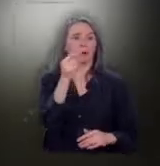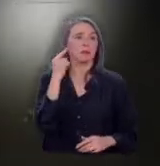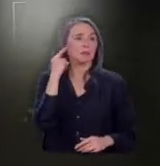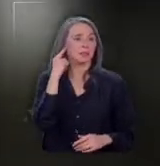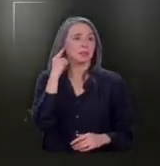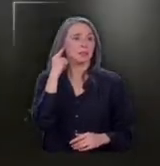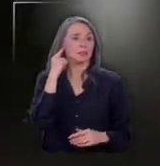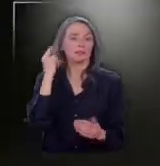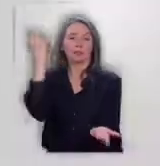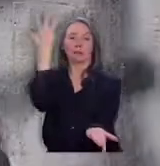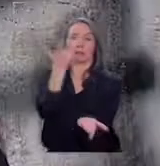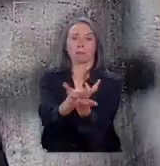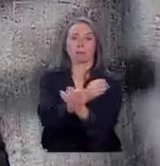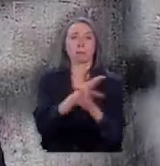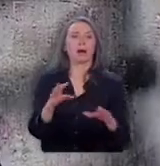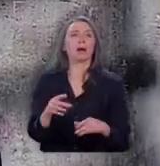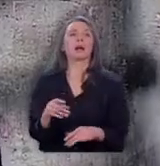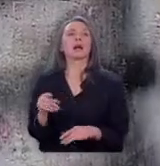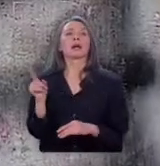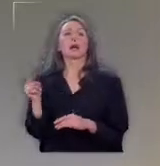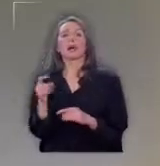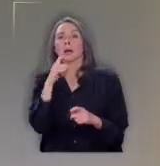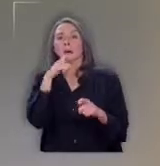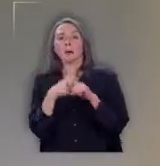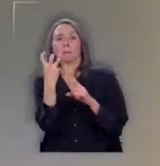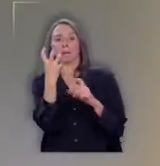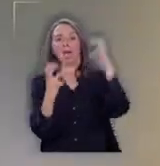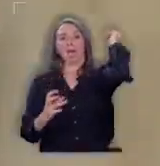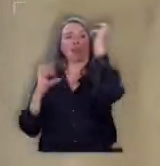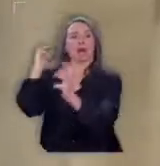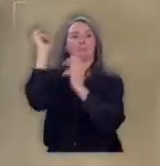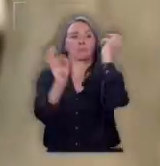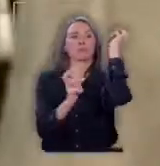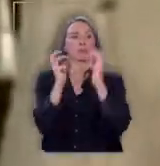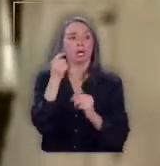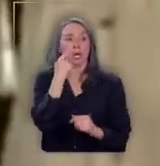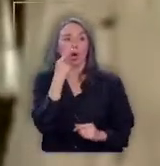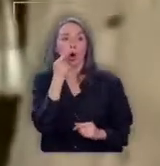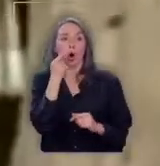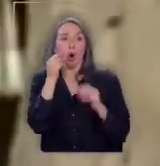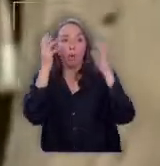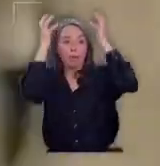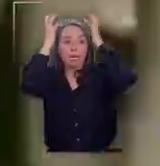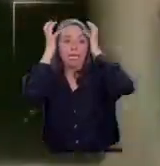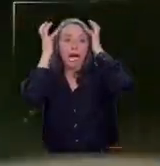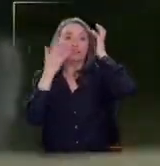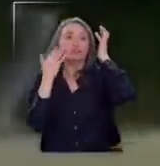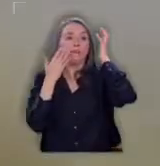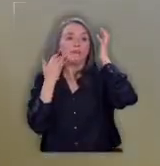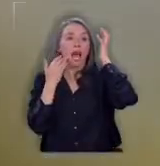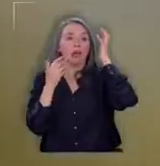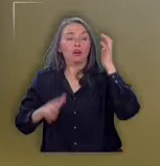disparos empezaron a tirar un montón de piedras Mira el deo blanco